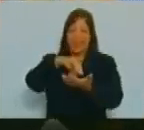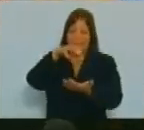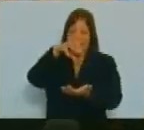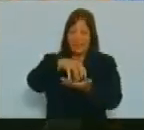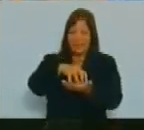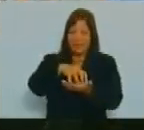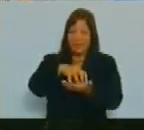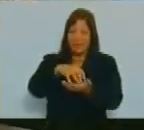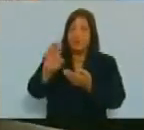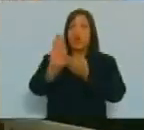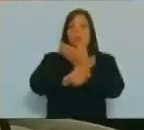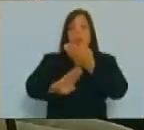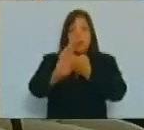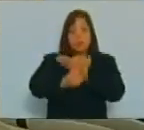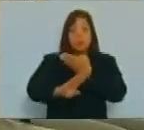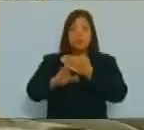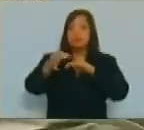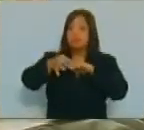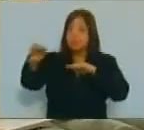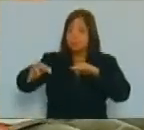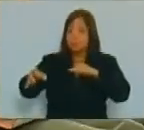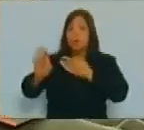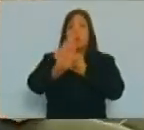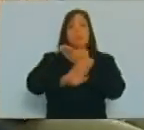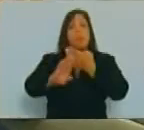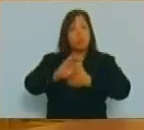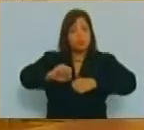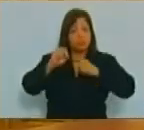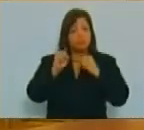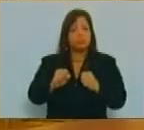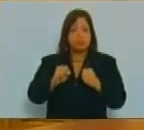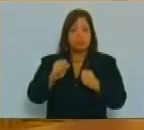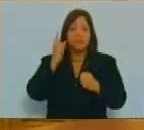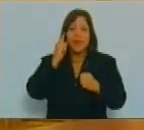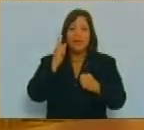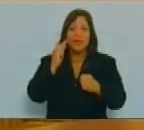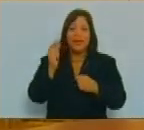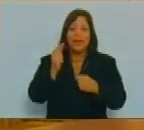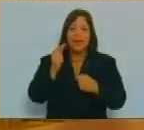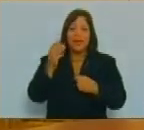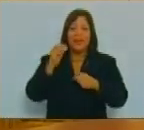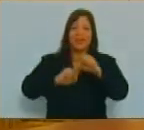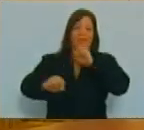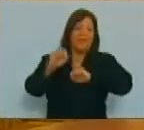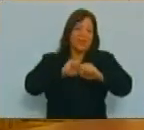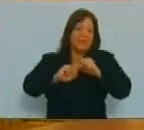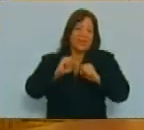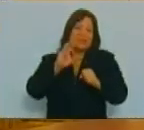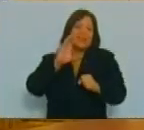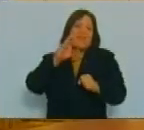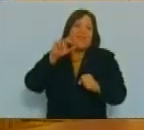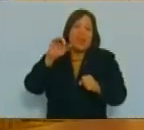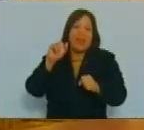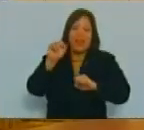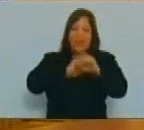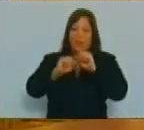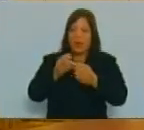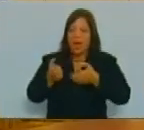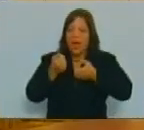hay protección civil municipal hay protección civil estadal hay protección civil nacional